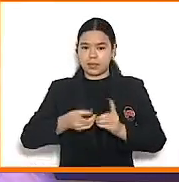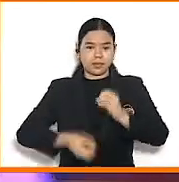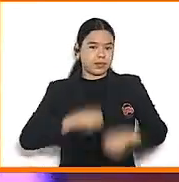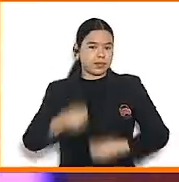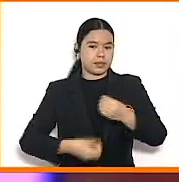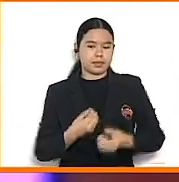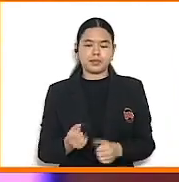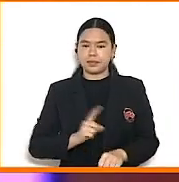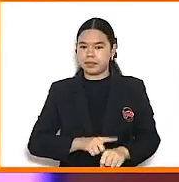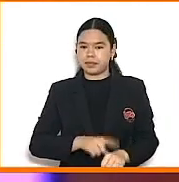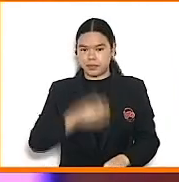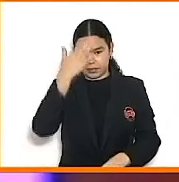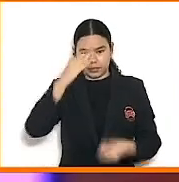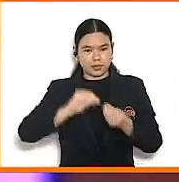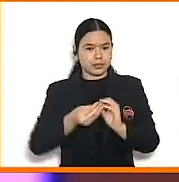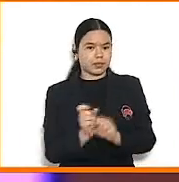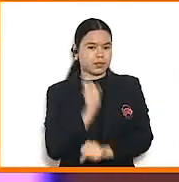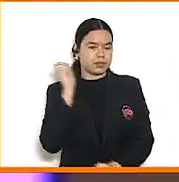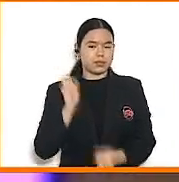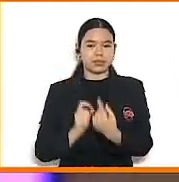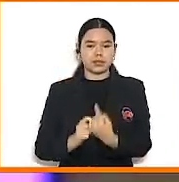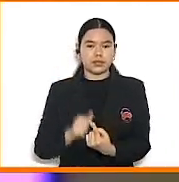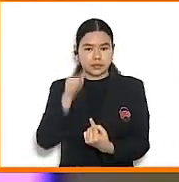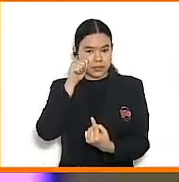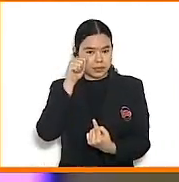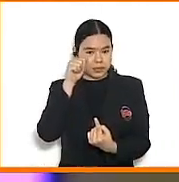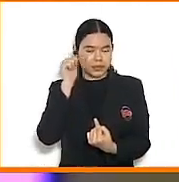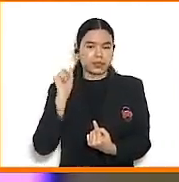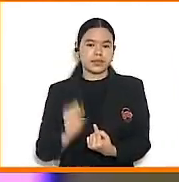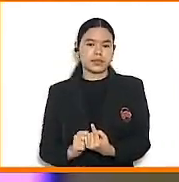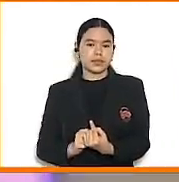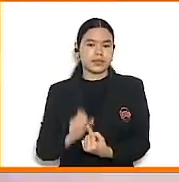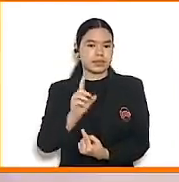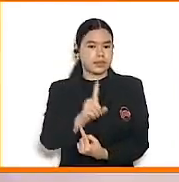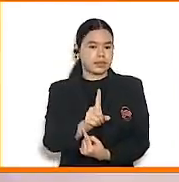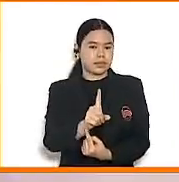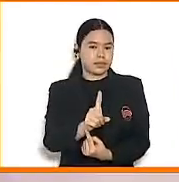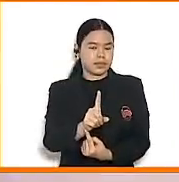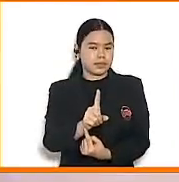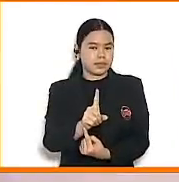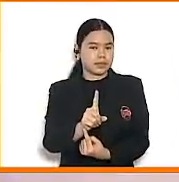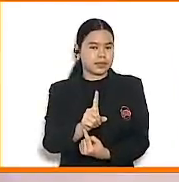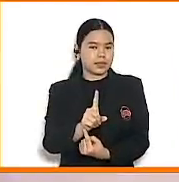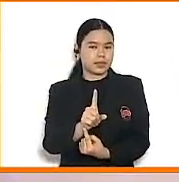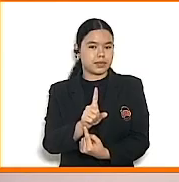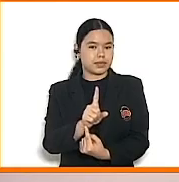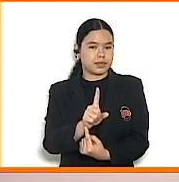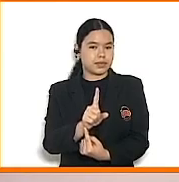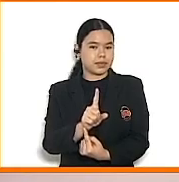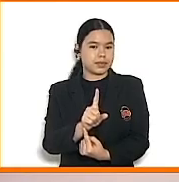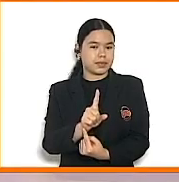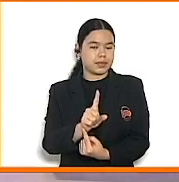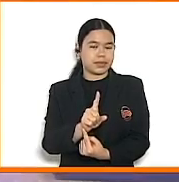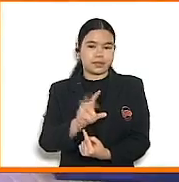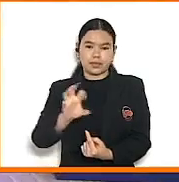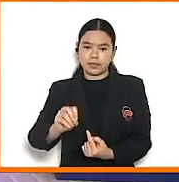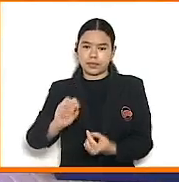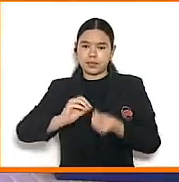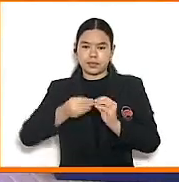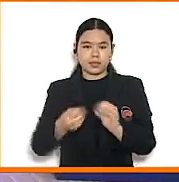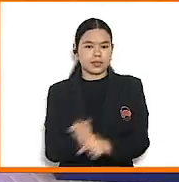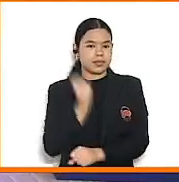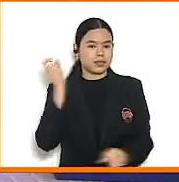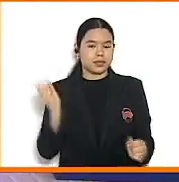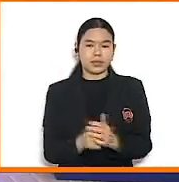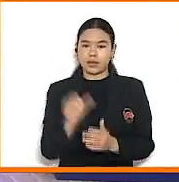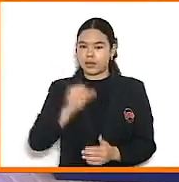viene su primer dígito. Atentos. Porque este es el 1. Segundo dígito. 0. Número favorecido